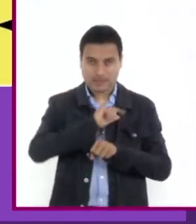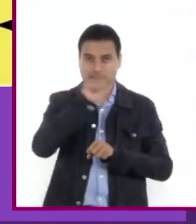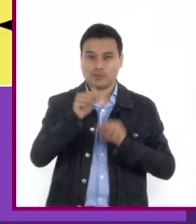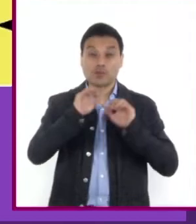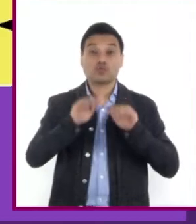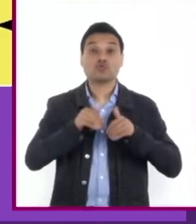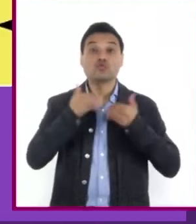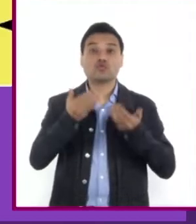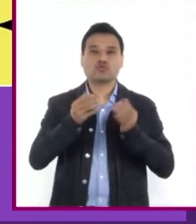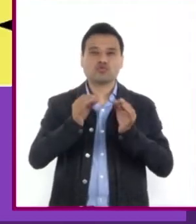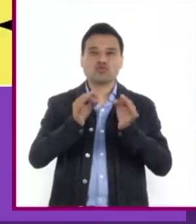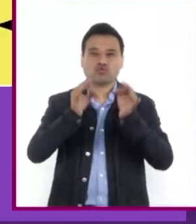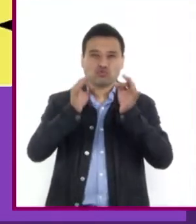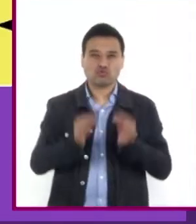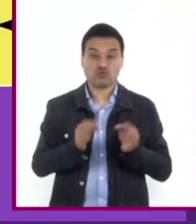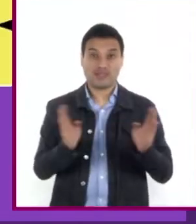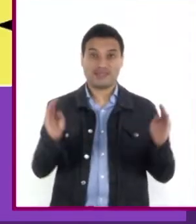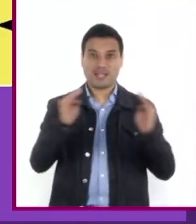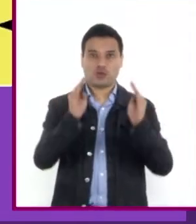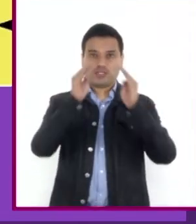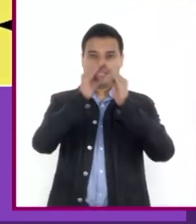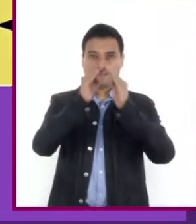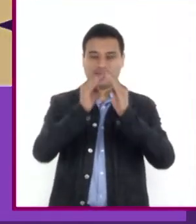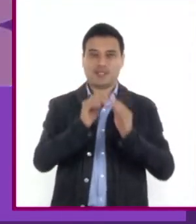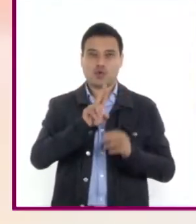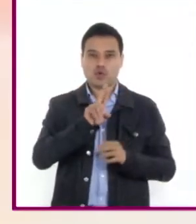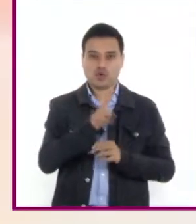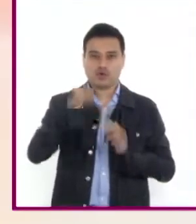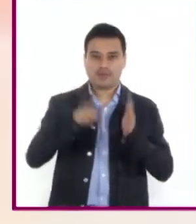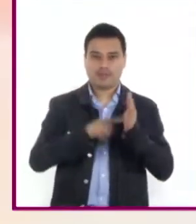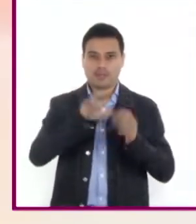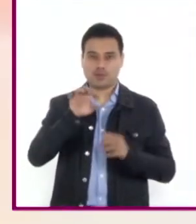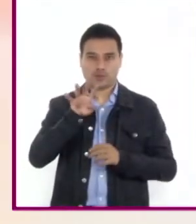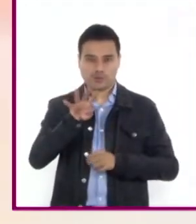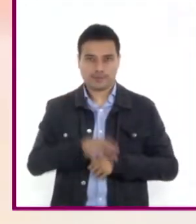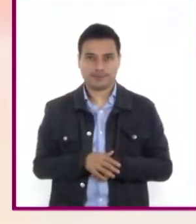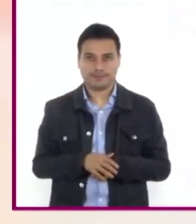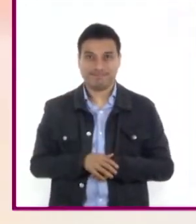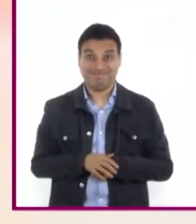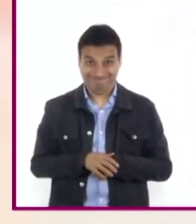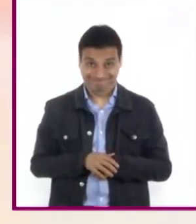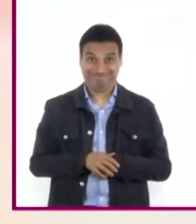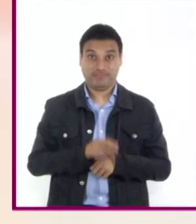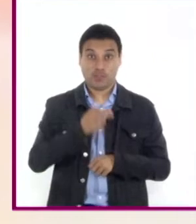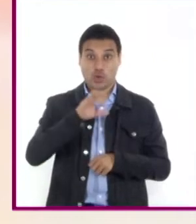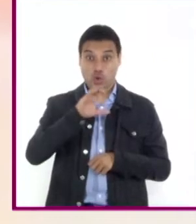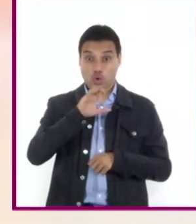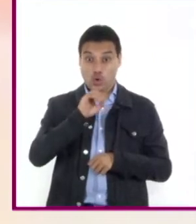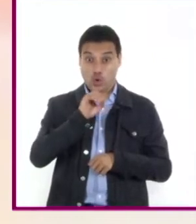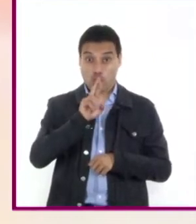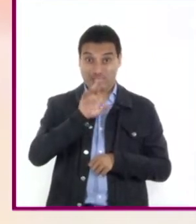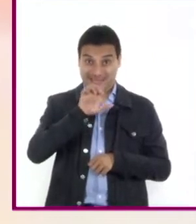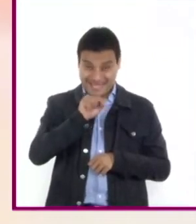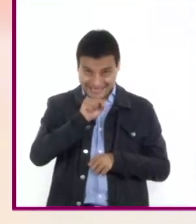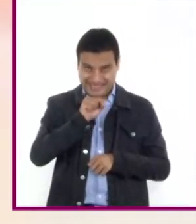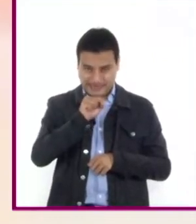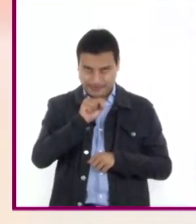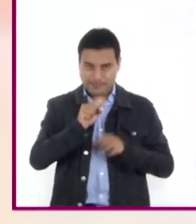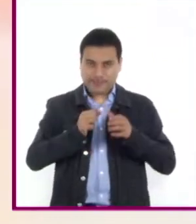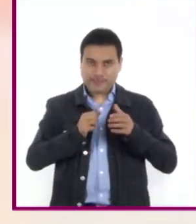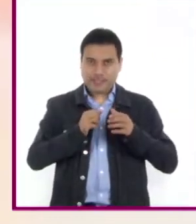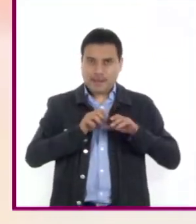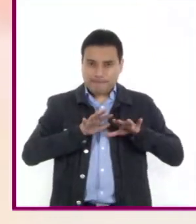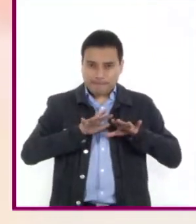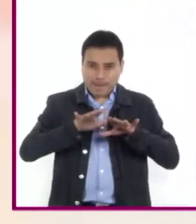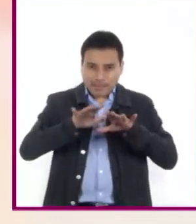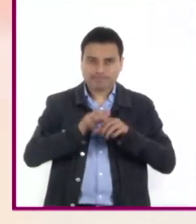la ciudad de Tenochtitlan en noviembre de 1519. A su paso, Cortés va tejiendo alianzas con los pueblos que están